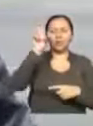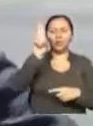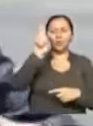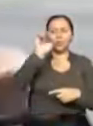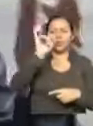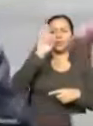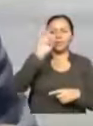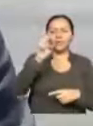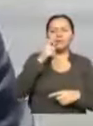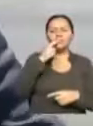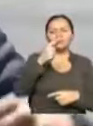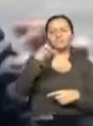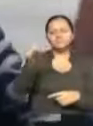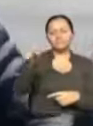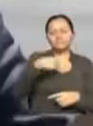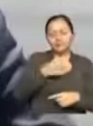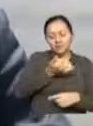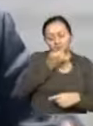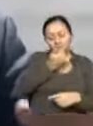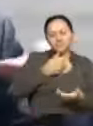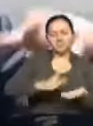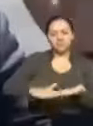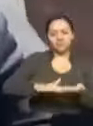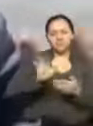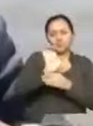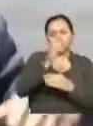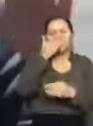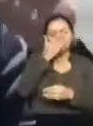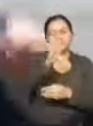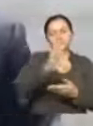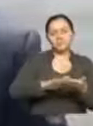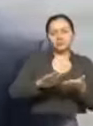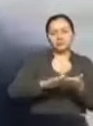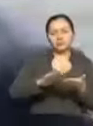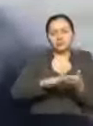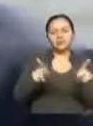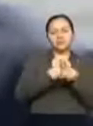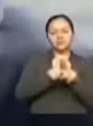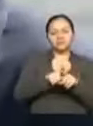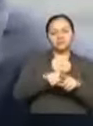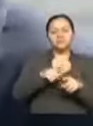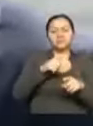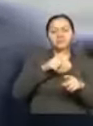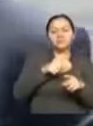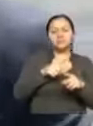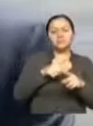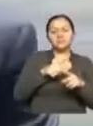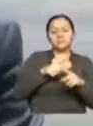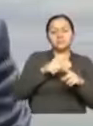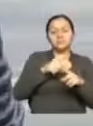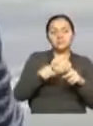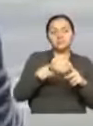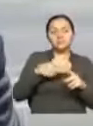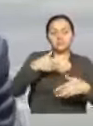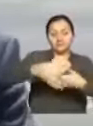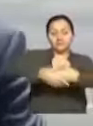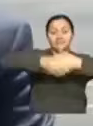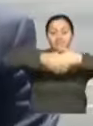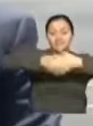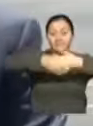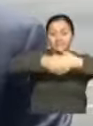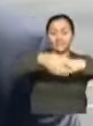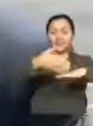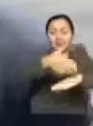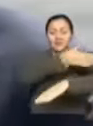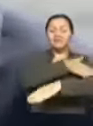reconoció su error, pidió disculpas, por supuesto, después se retractó como es su costumbre, pero ahí pidió disculpas, hasta me estrechó la mano y yo le puse